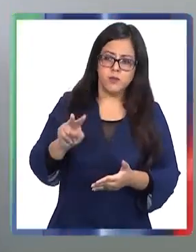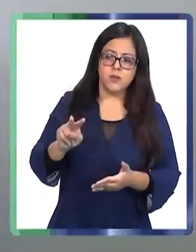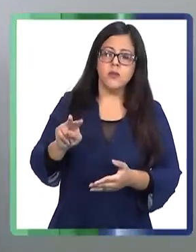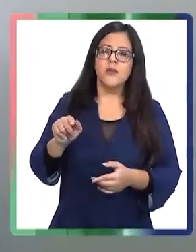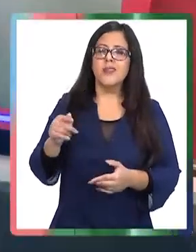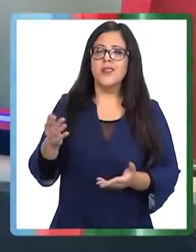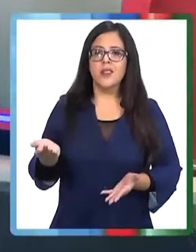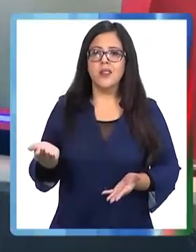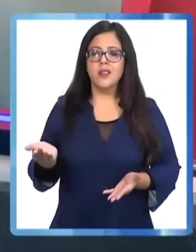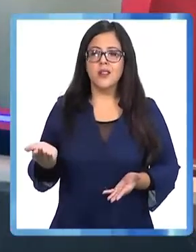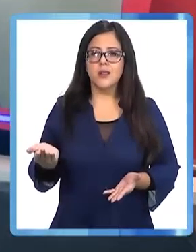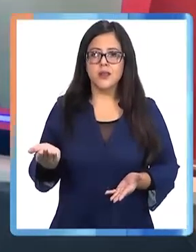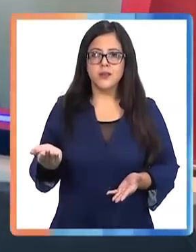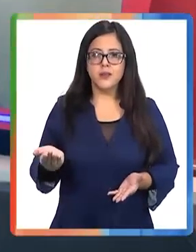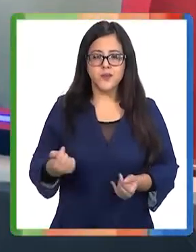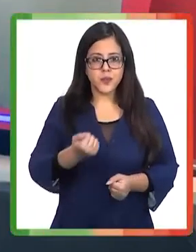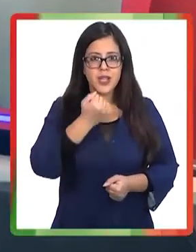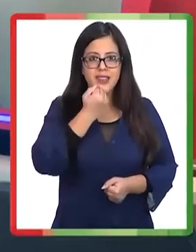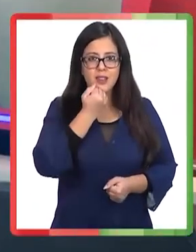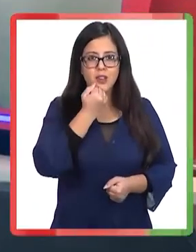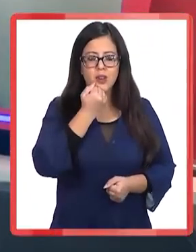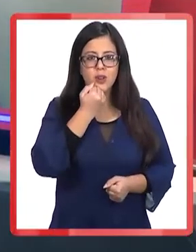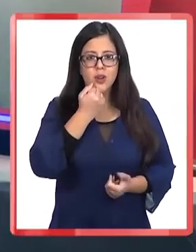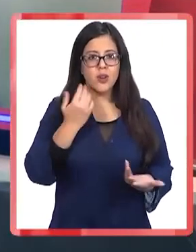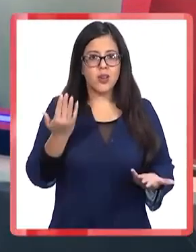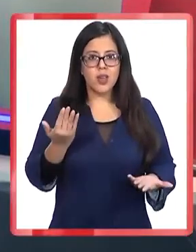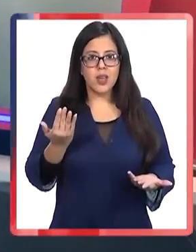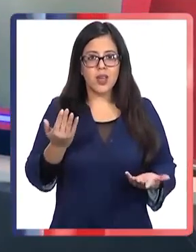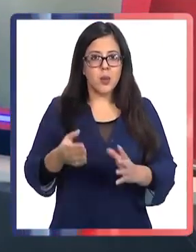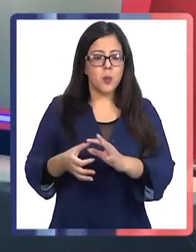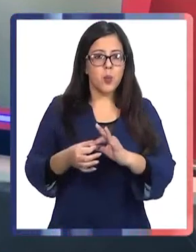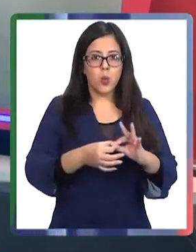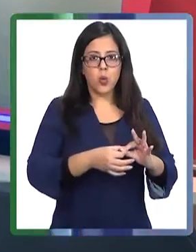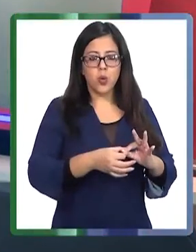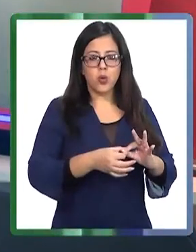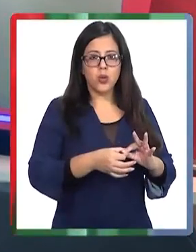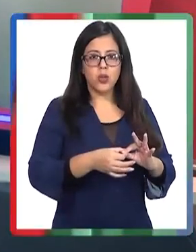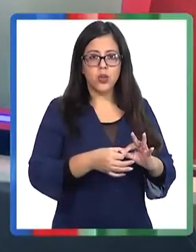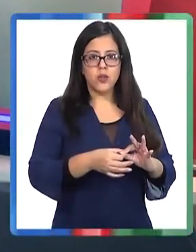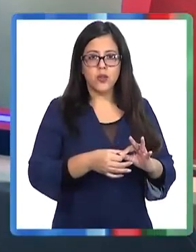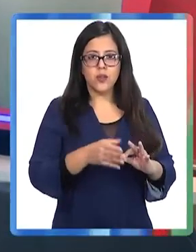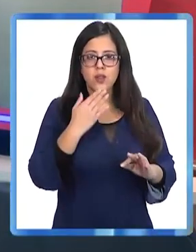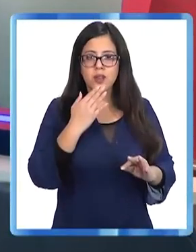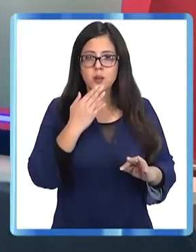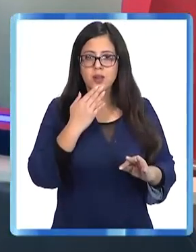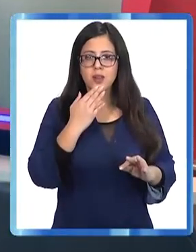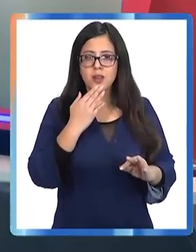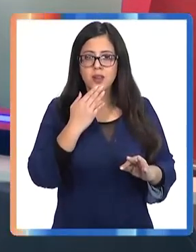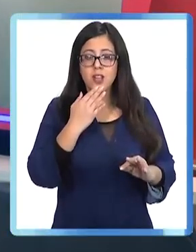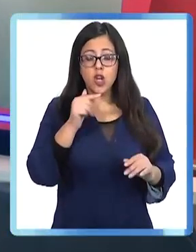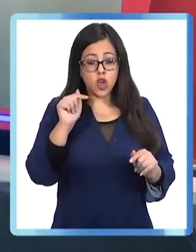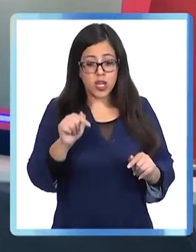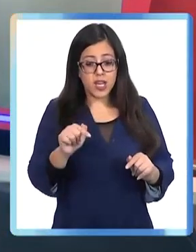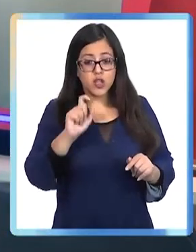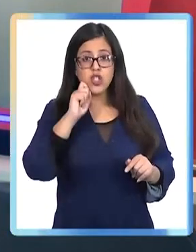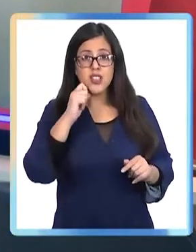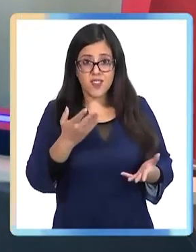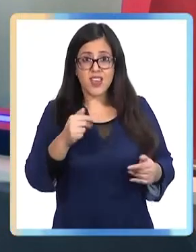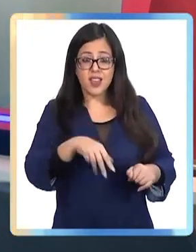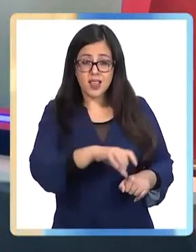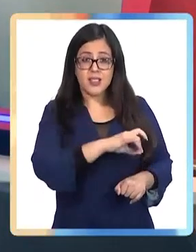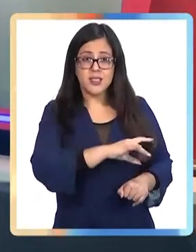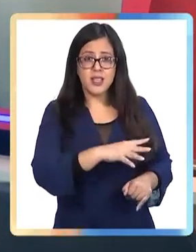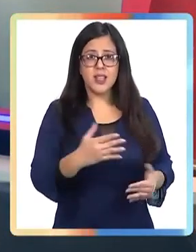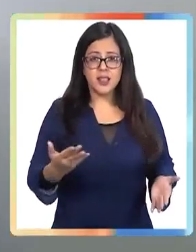es, a nuestro juicio, equívoco, ya que las consecuencias y los efectos que ello produce en